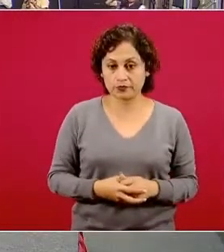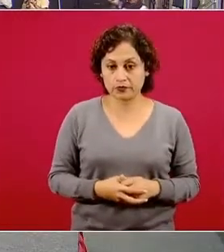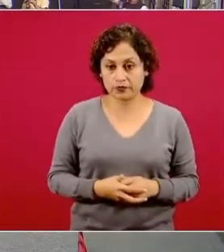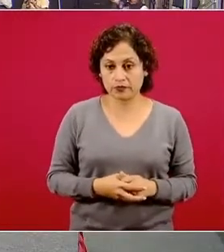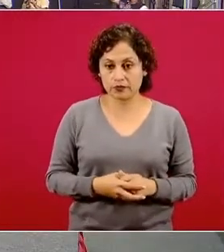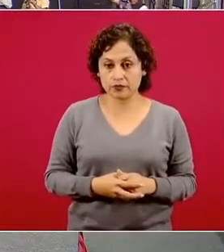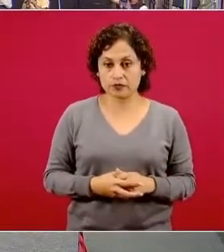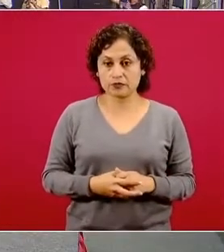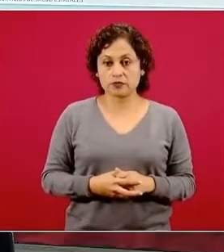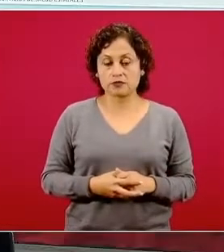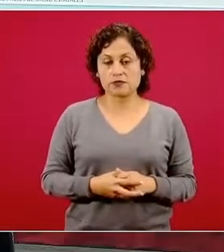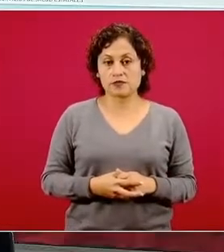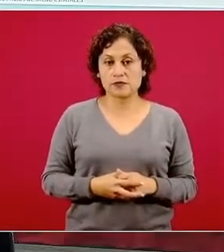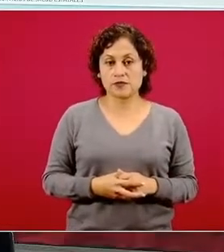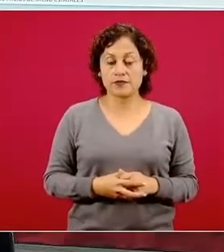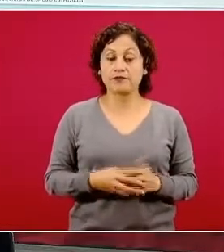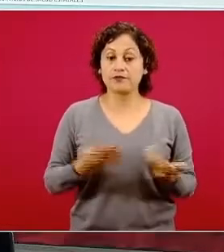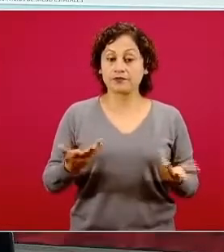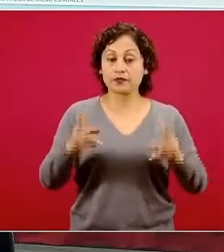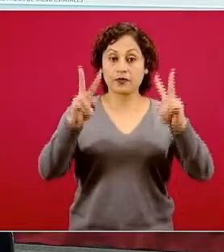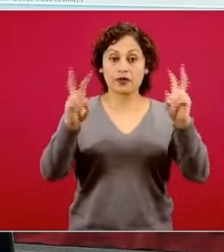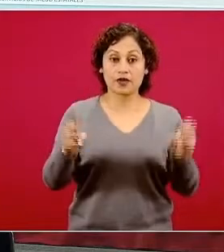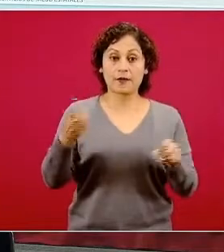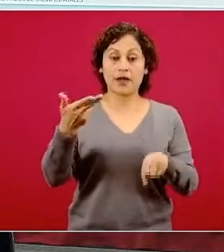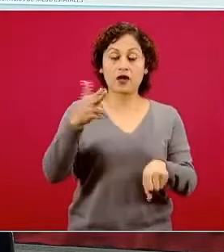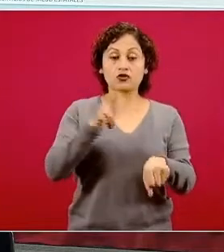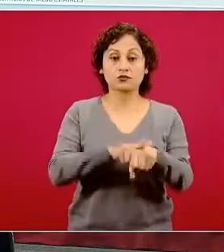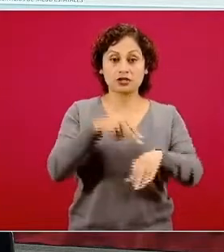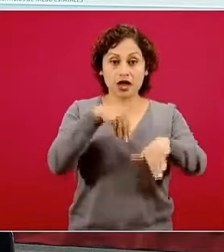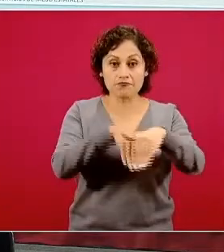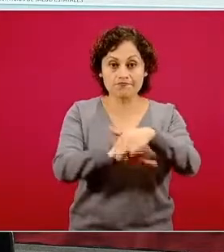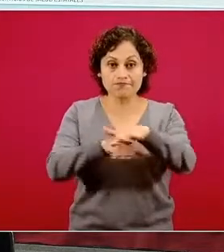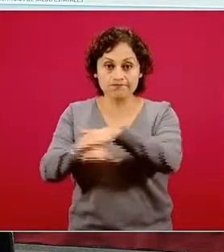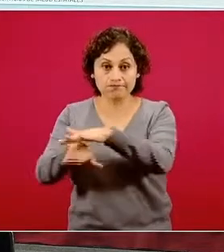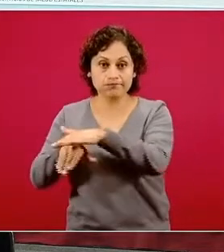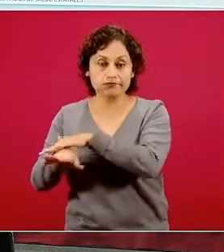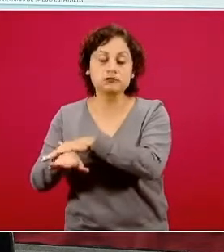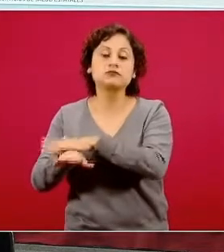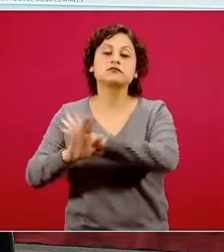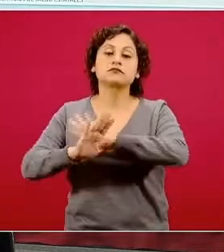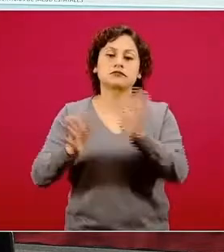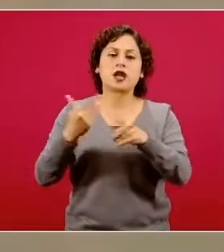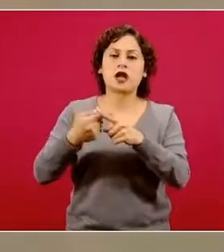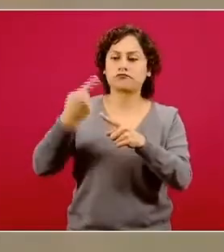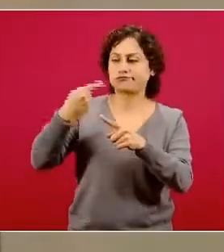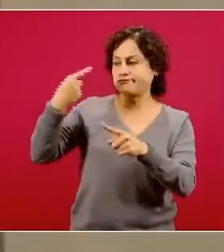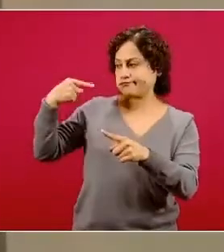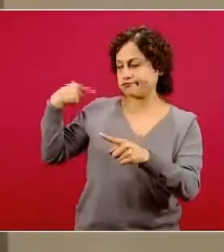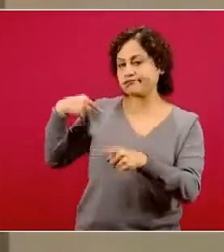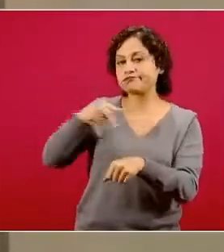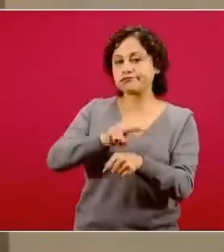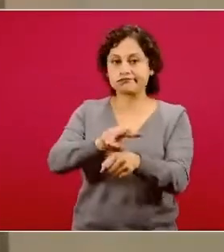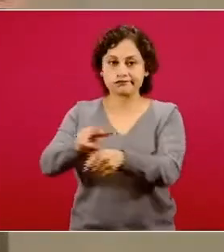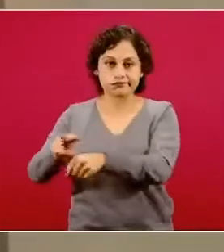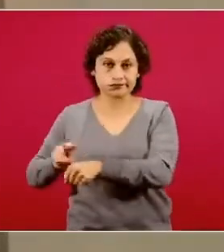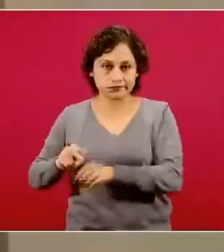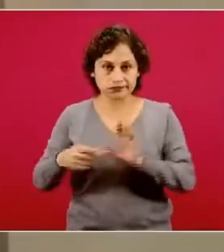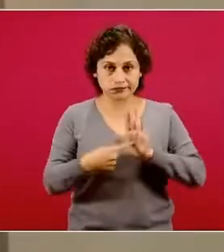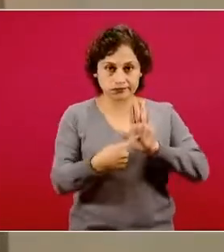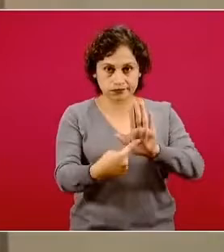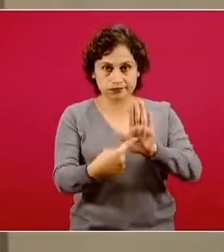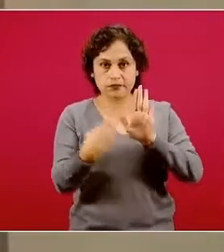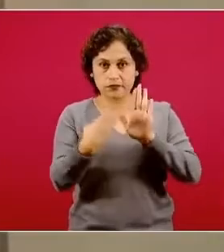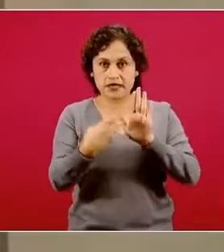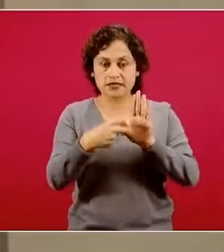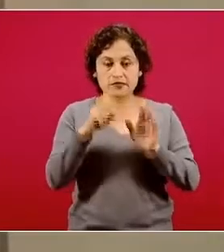La ocupación hospitalaria, como hemos observado ya durante muchas semanas, está a la